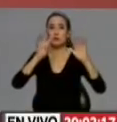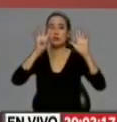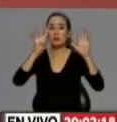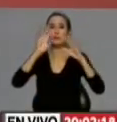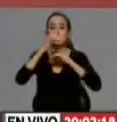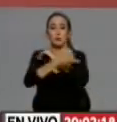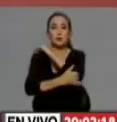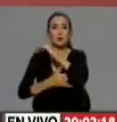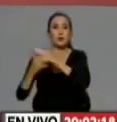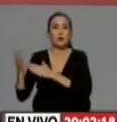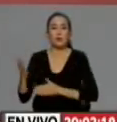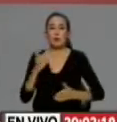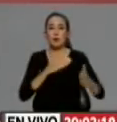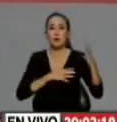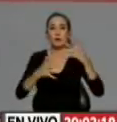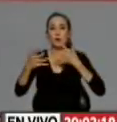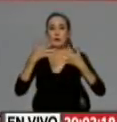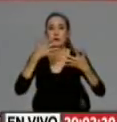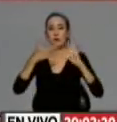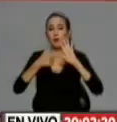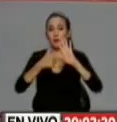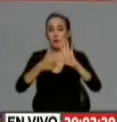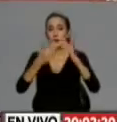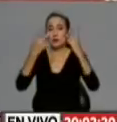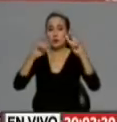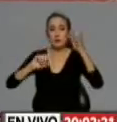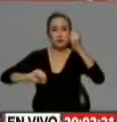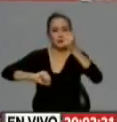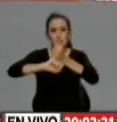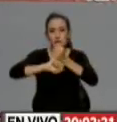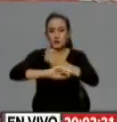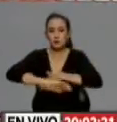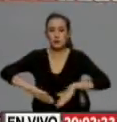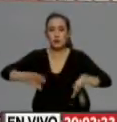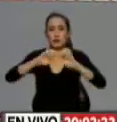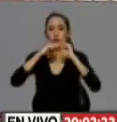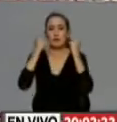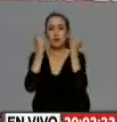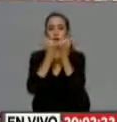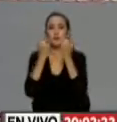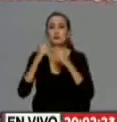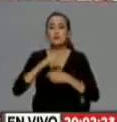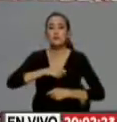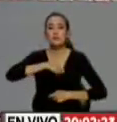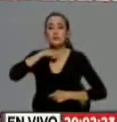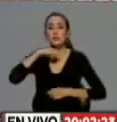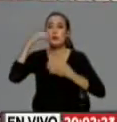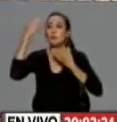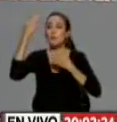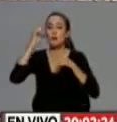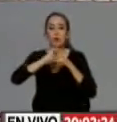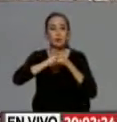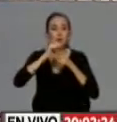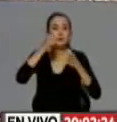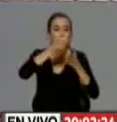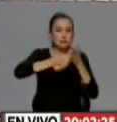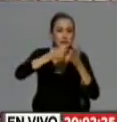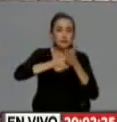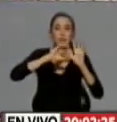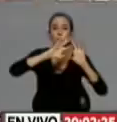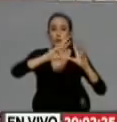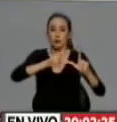buscan transparentar su gestión y empoderar a la sociedad civil en la elaboración de políticas públicas y lucha contra la